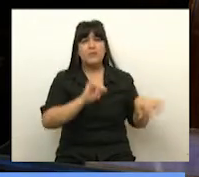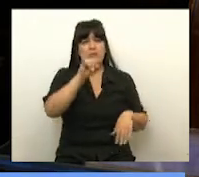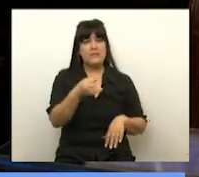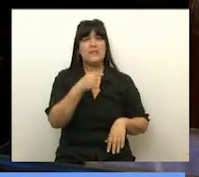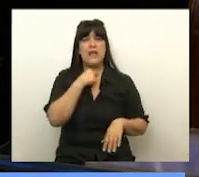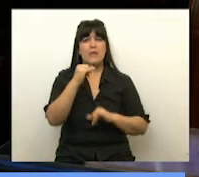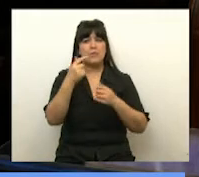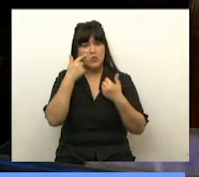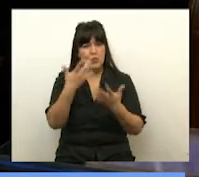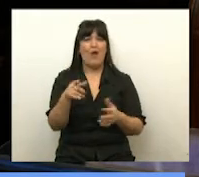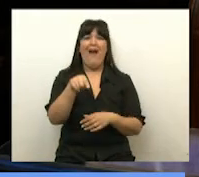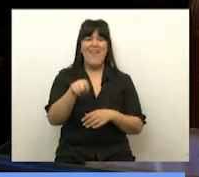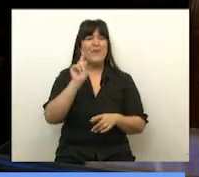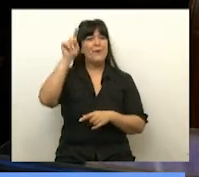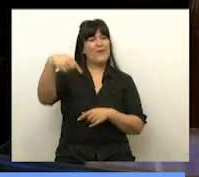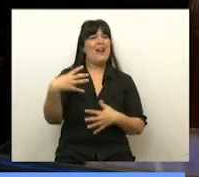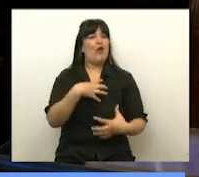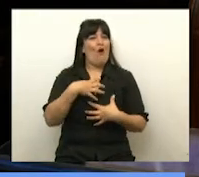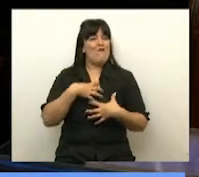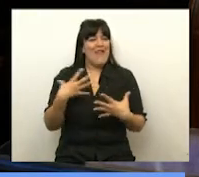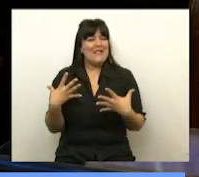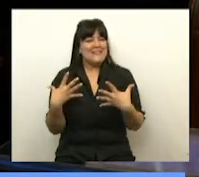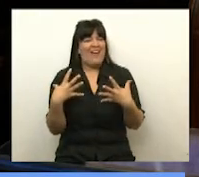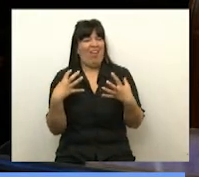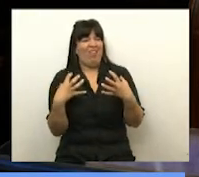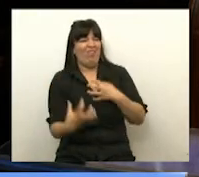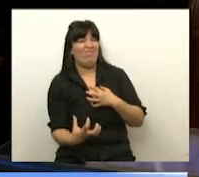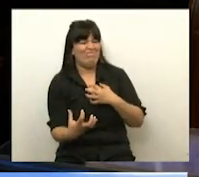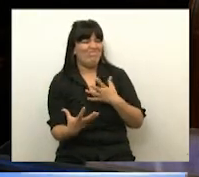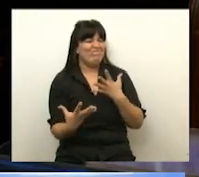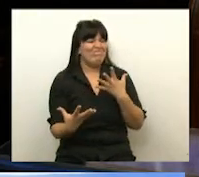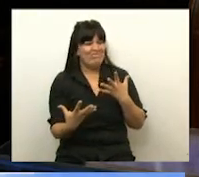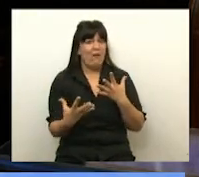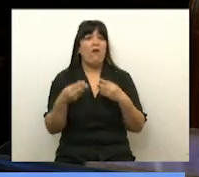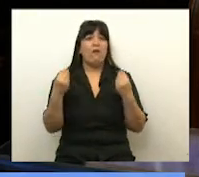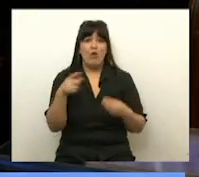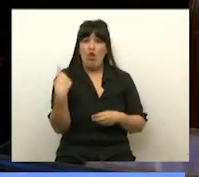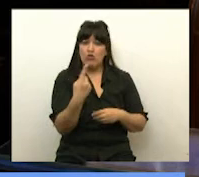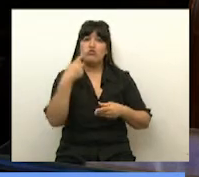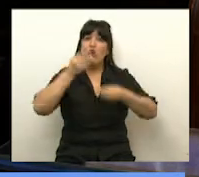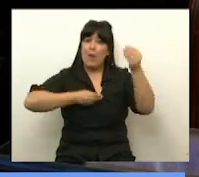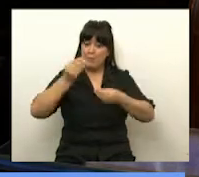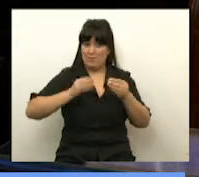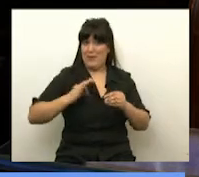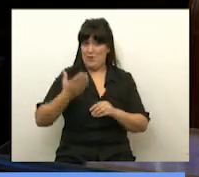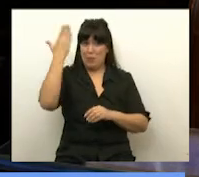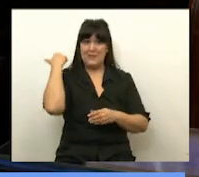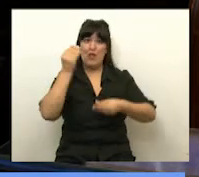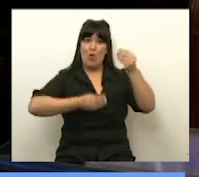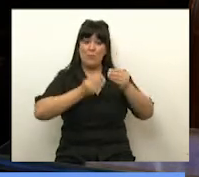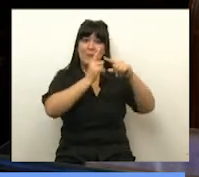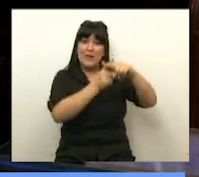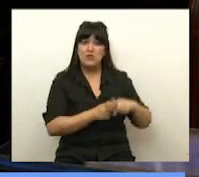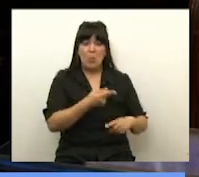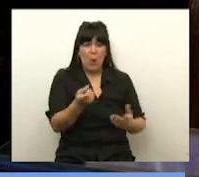se va rompiendo la confianza, que de lo que nosotros aprobamos en el presupuesto del año anterior, es poco o casi